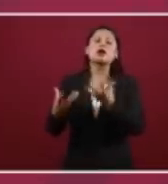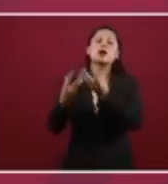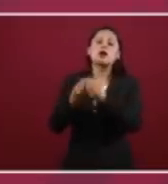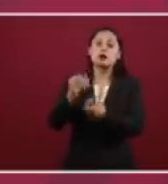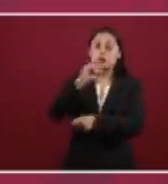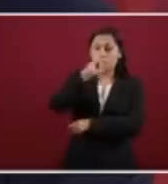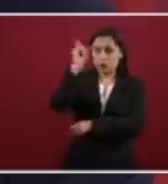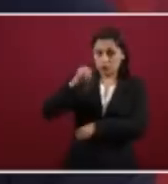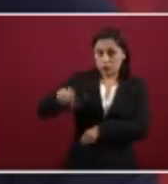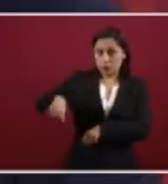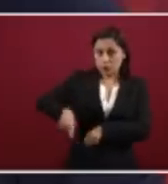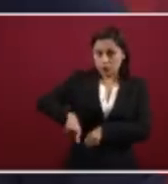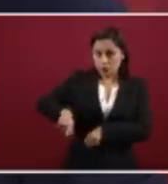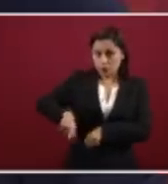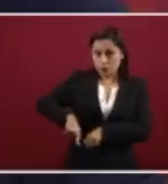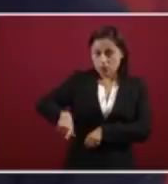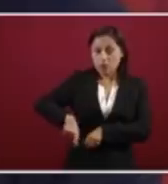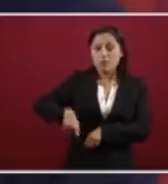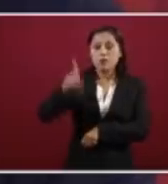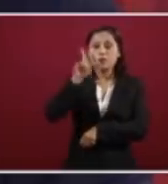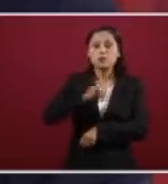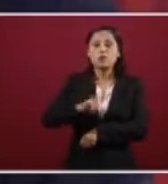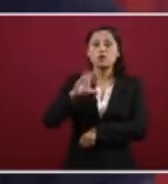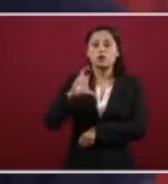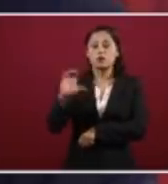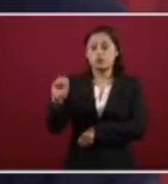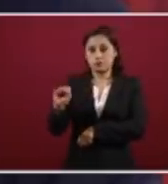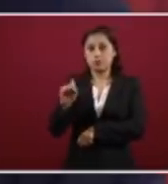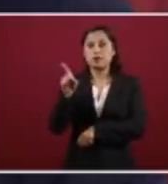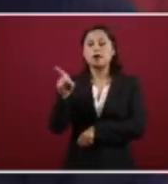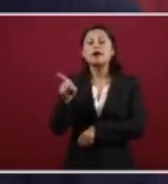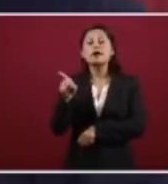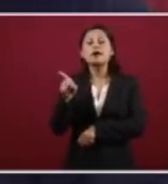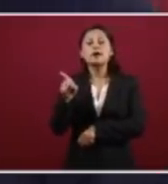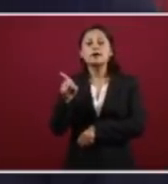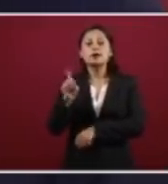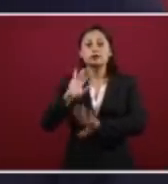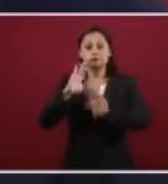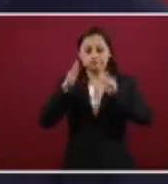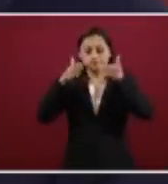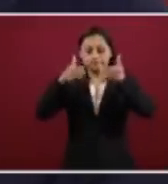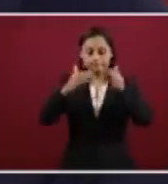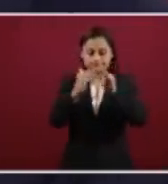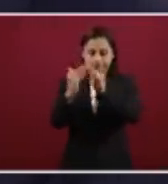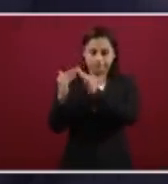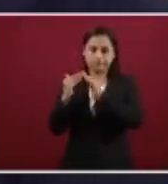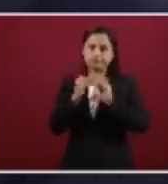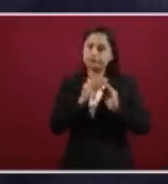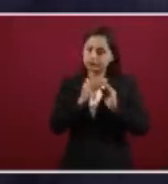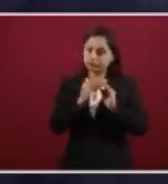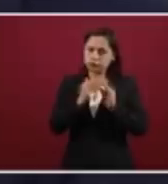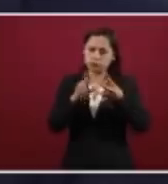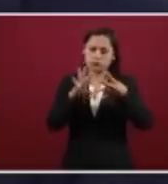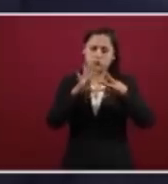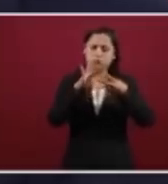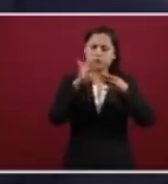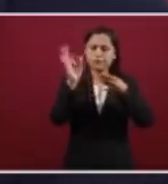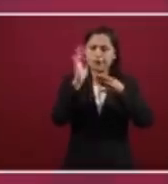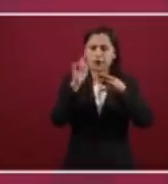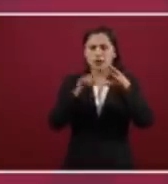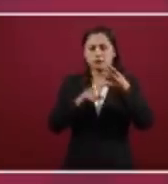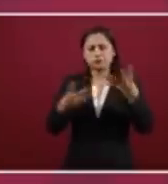gobierno de la ciudad se está dedicando a la atención en materia de vivienda, de manera que todos